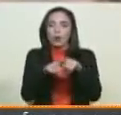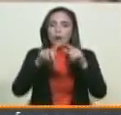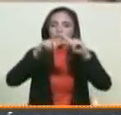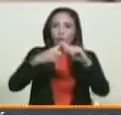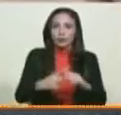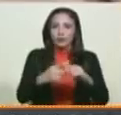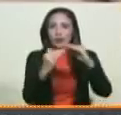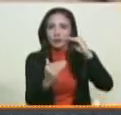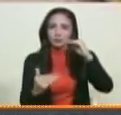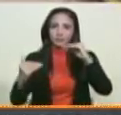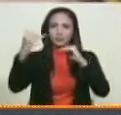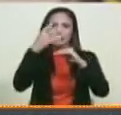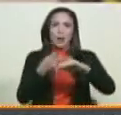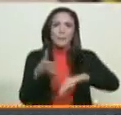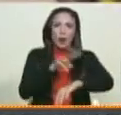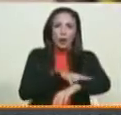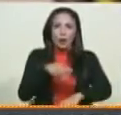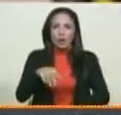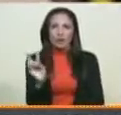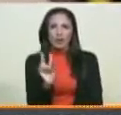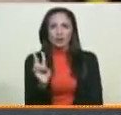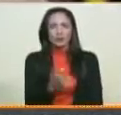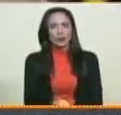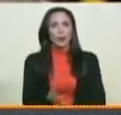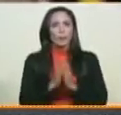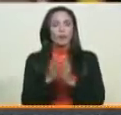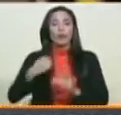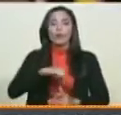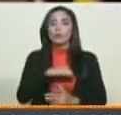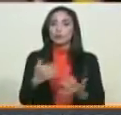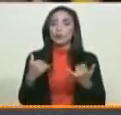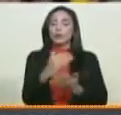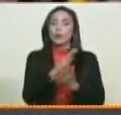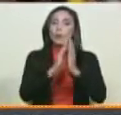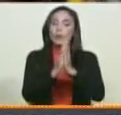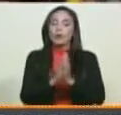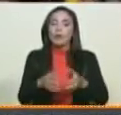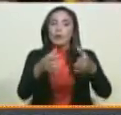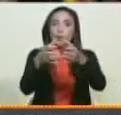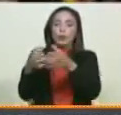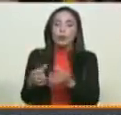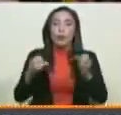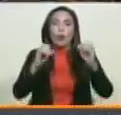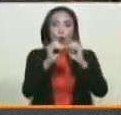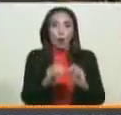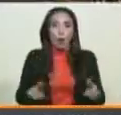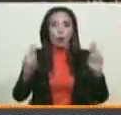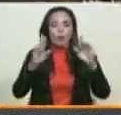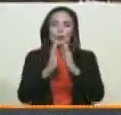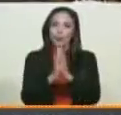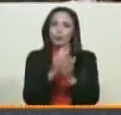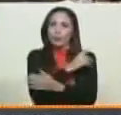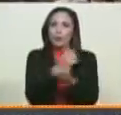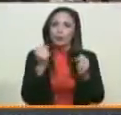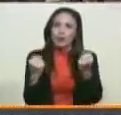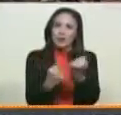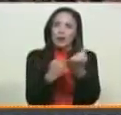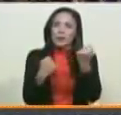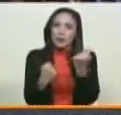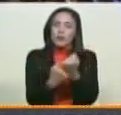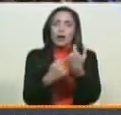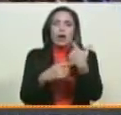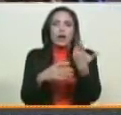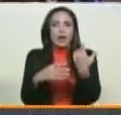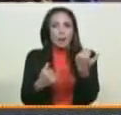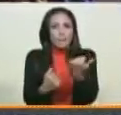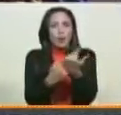sobre Venezuela. Nosotros hemos exigido a la Organización de las Naciones Unidas que se trabaje con las cifras